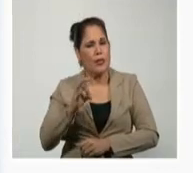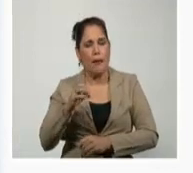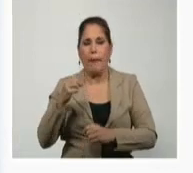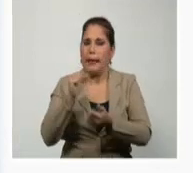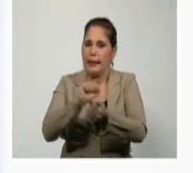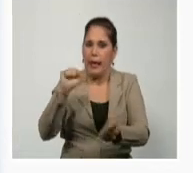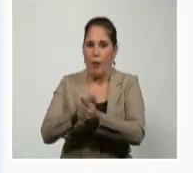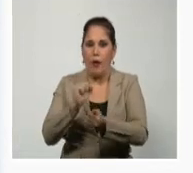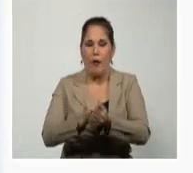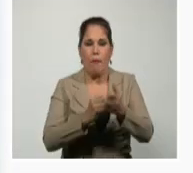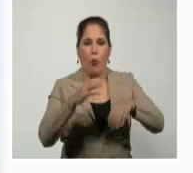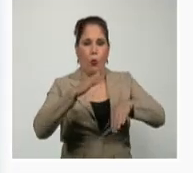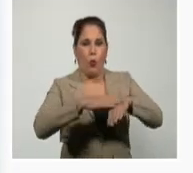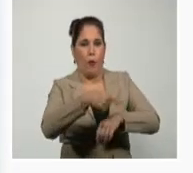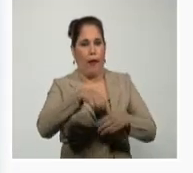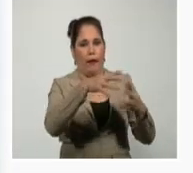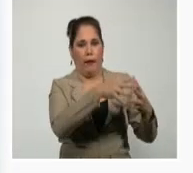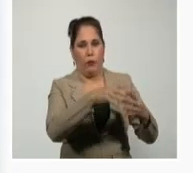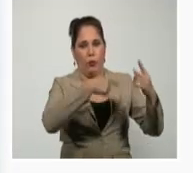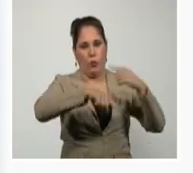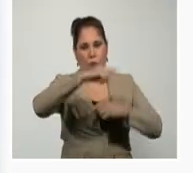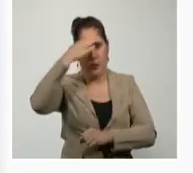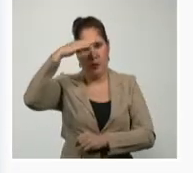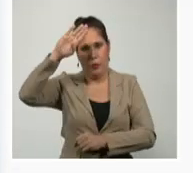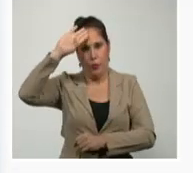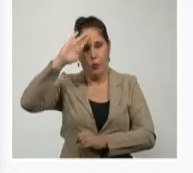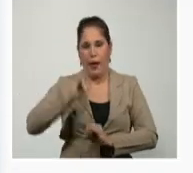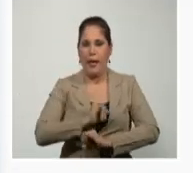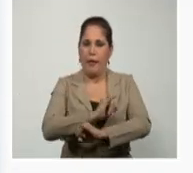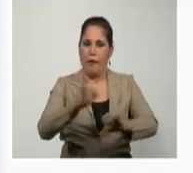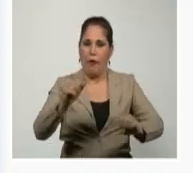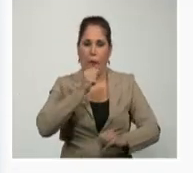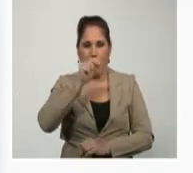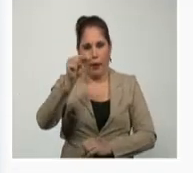terrorismo. Memphis C. Eversley, Sistema Informativo de la Televisión Cubana.